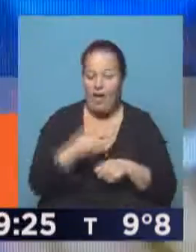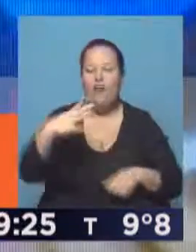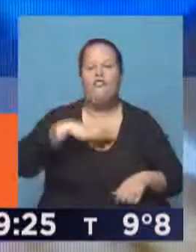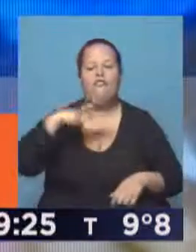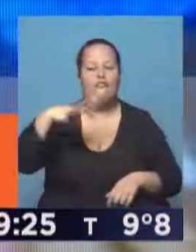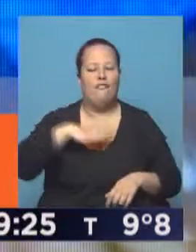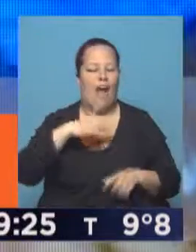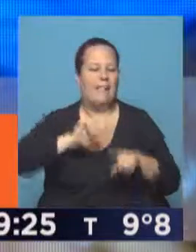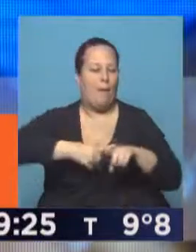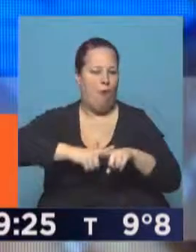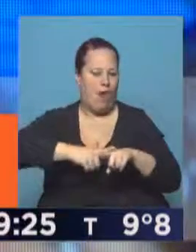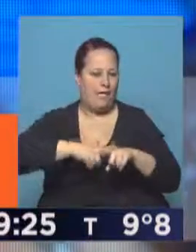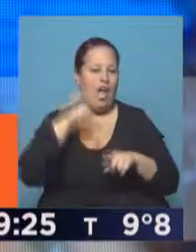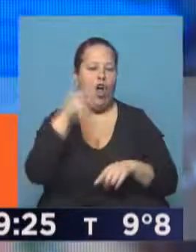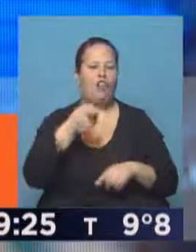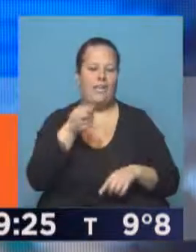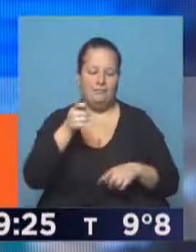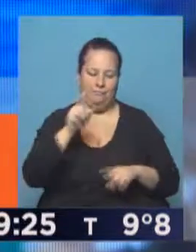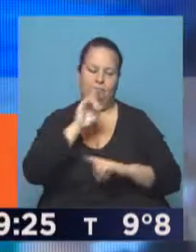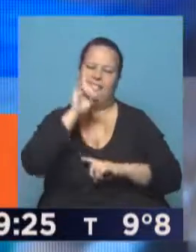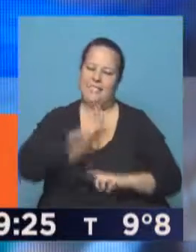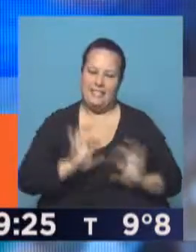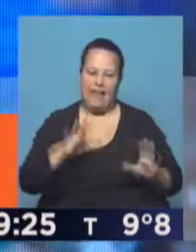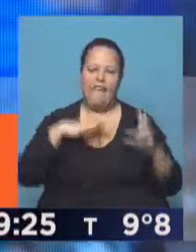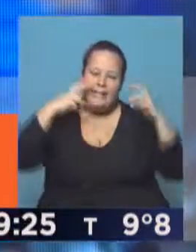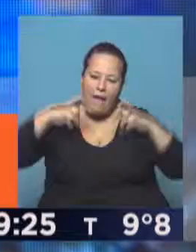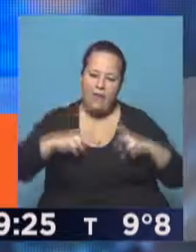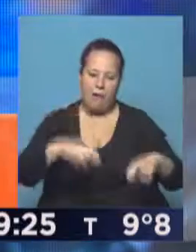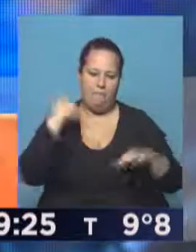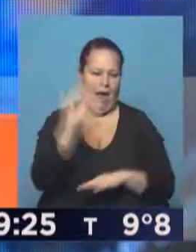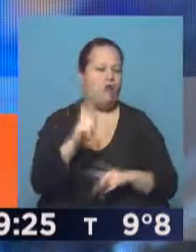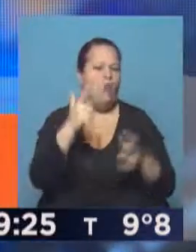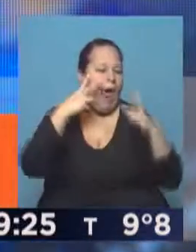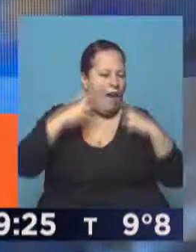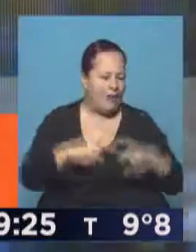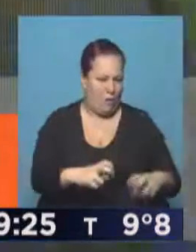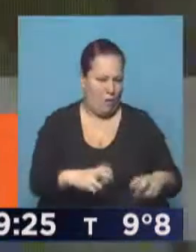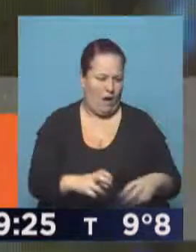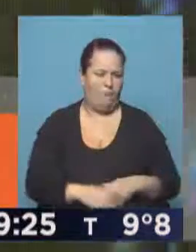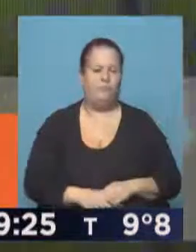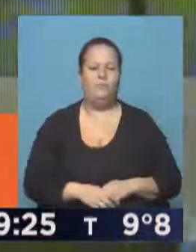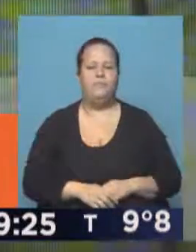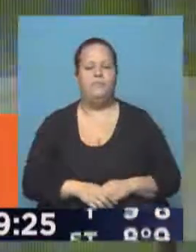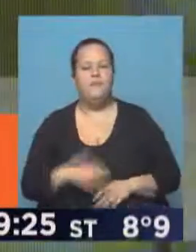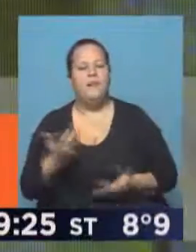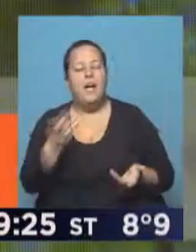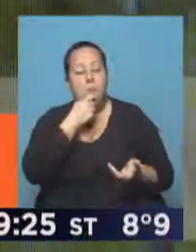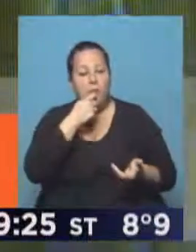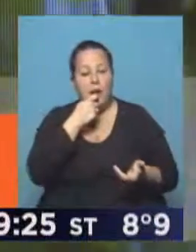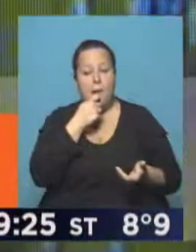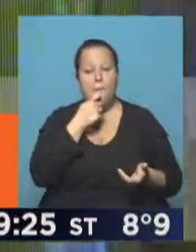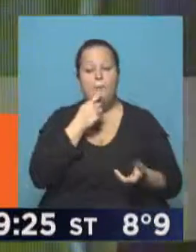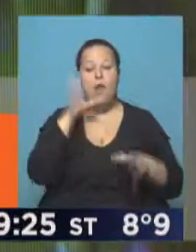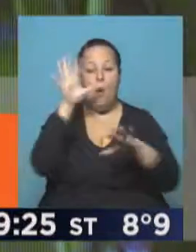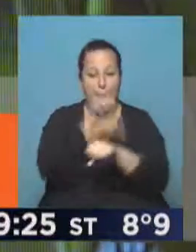falta una política criminal seria, falta investigación, no hay investigación. Es decir, cuando, por ejemplo, hay